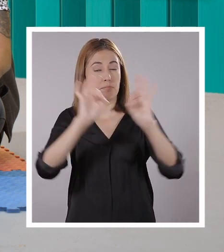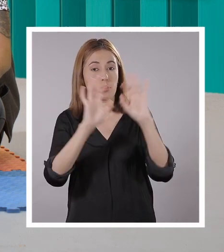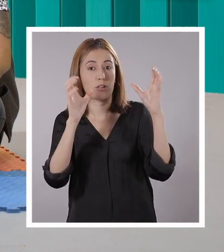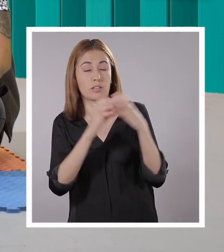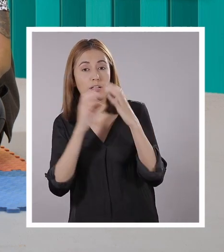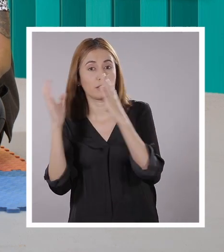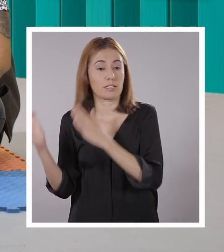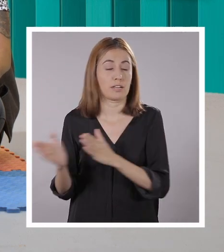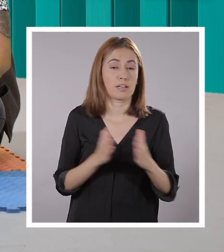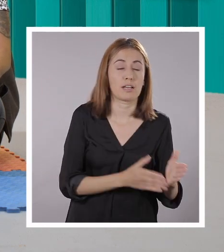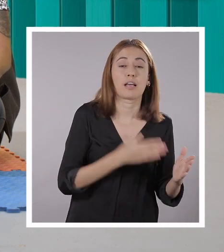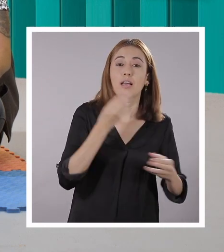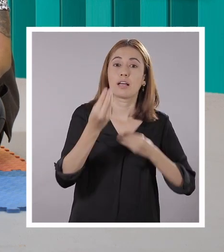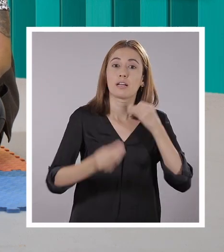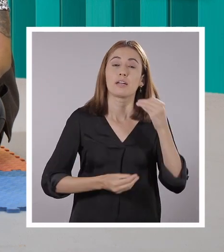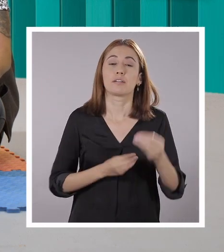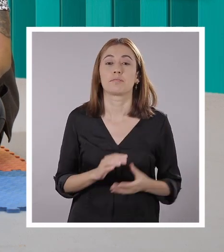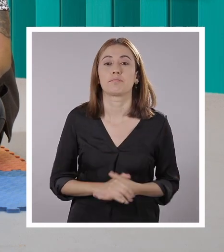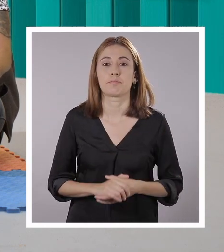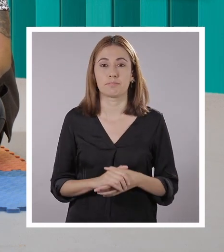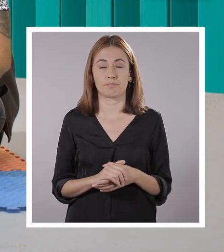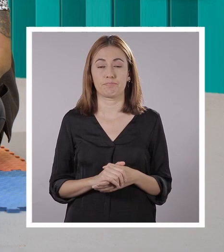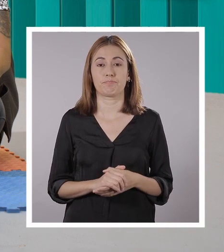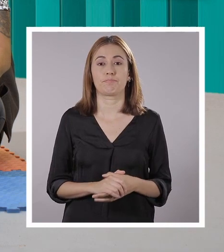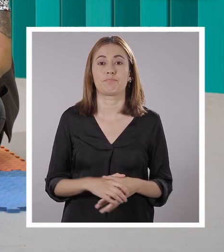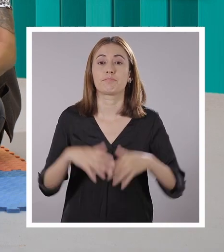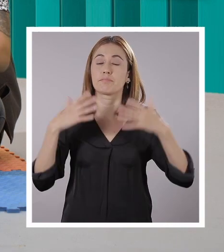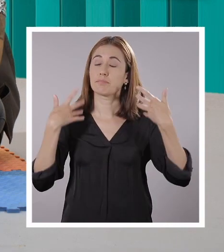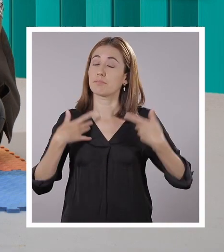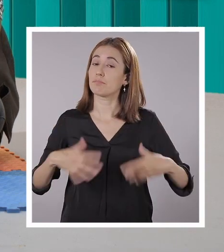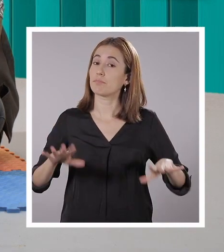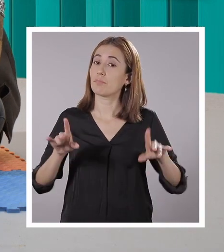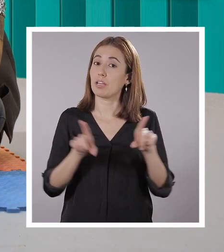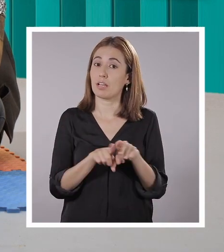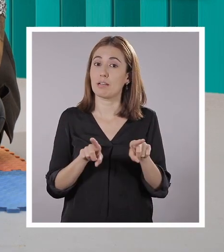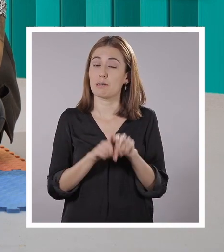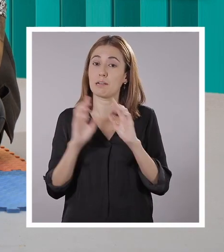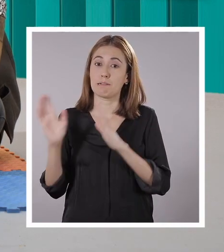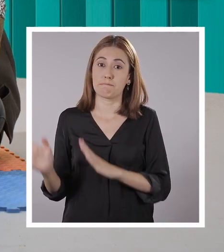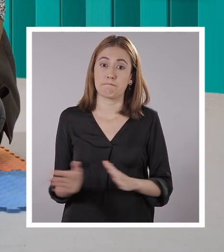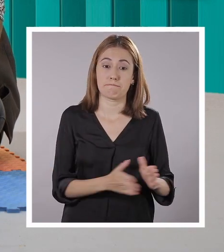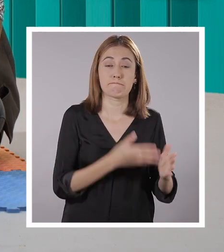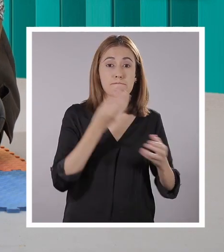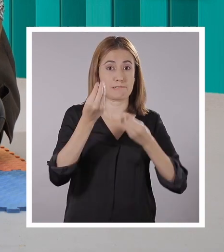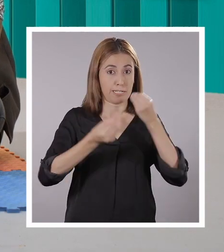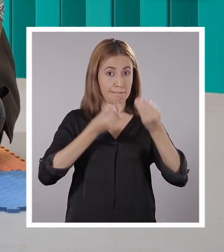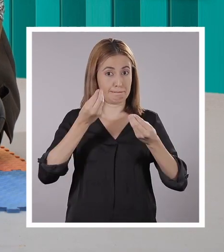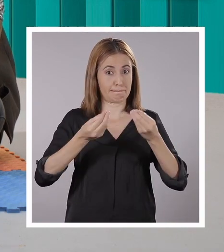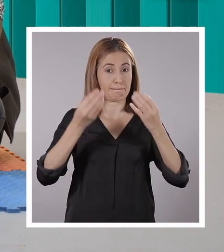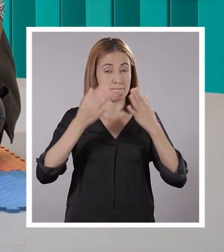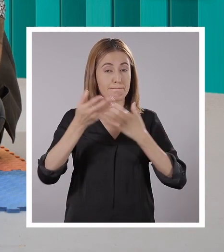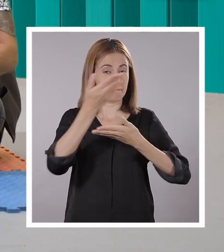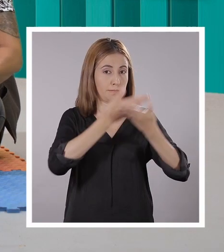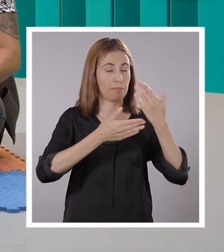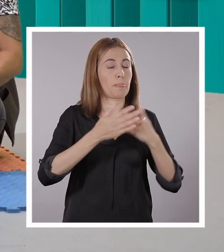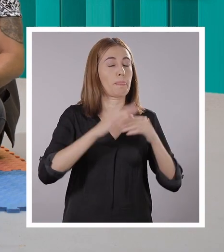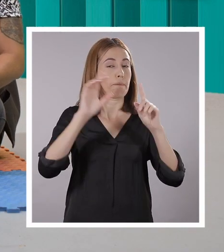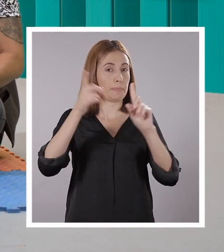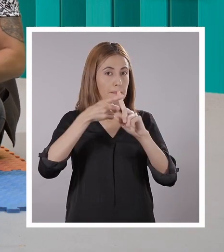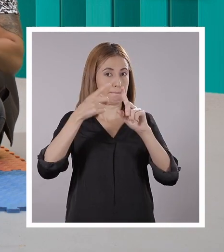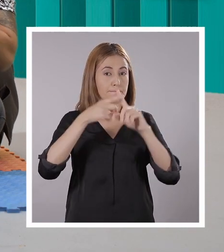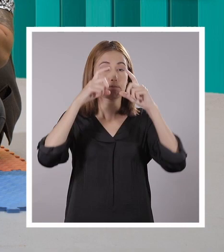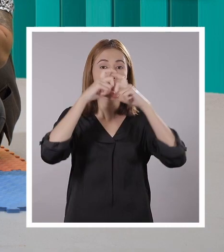porque es importante. Al final vamos a armar toda nuestra bitácora. Muy bien, pero no está por demás recordarles cuáles son los protocolos que ahora necesitamos, claro, ¿verdad? Claro,